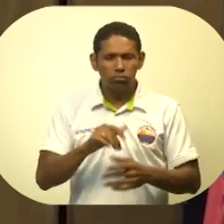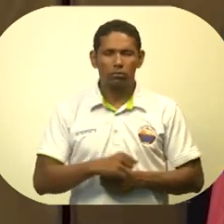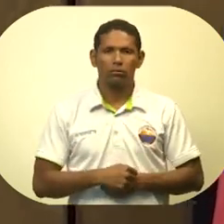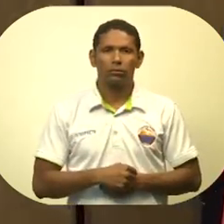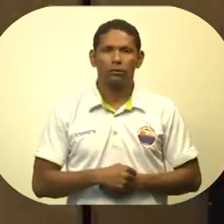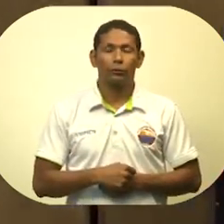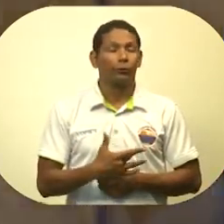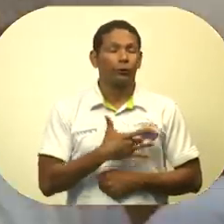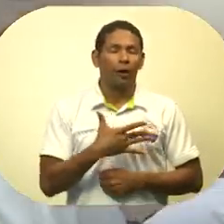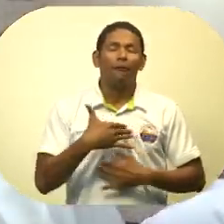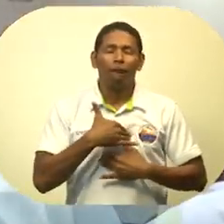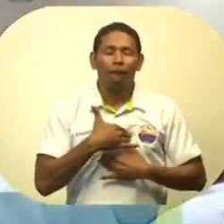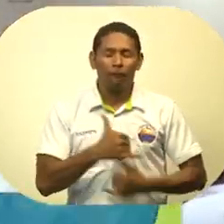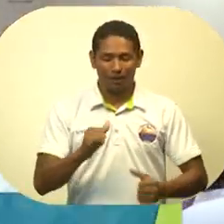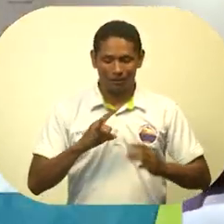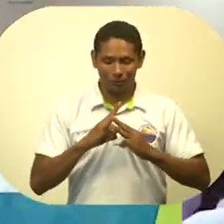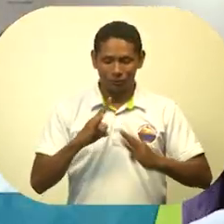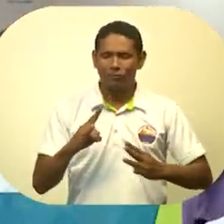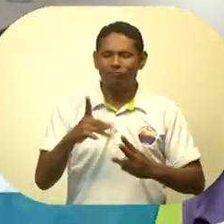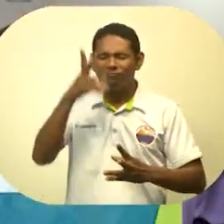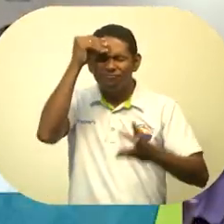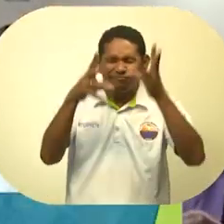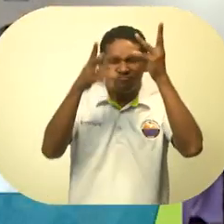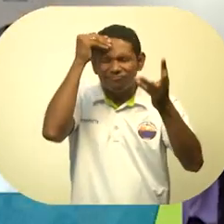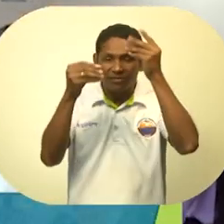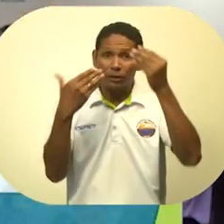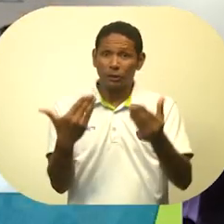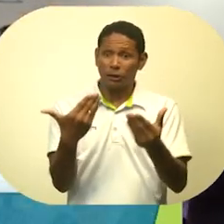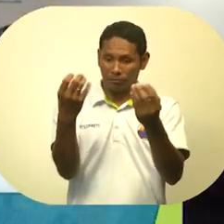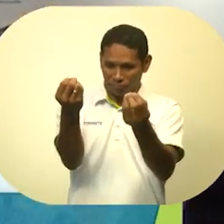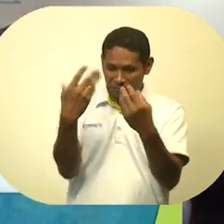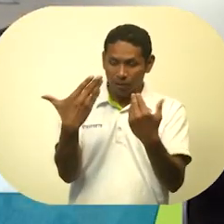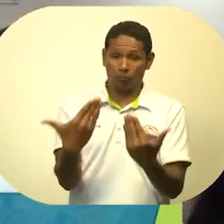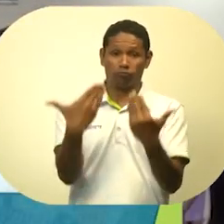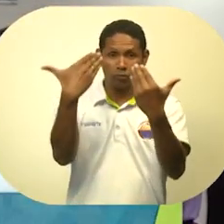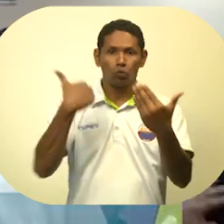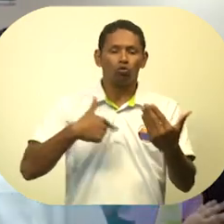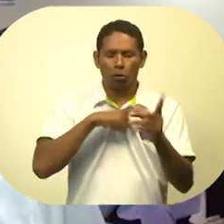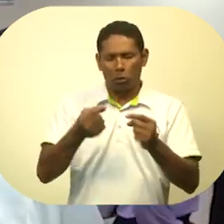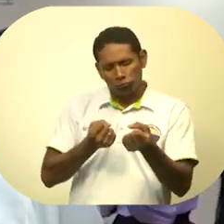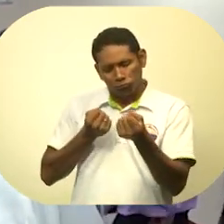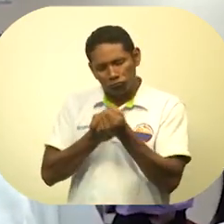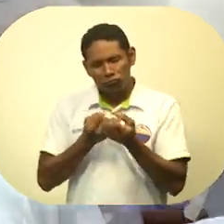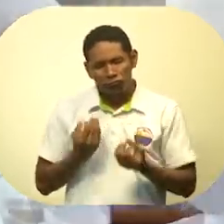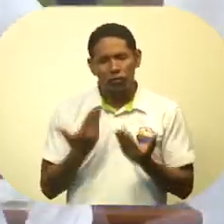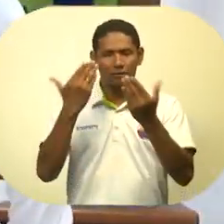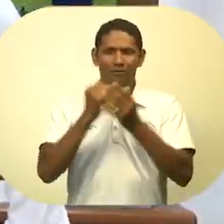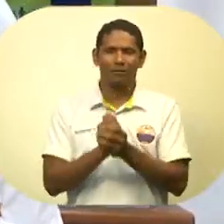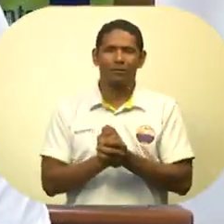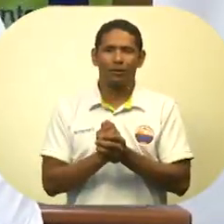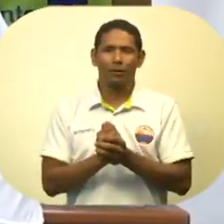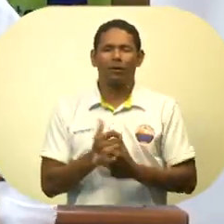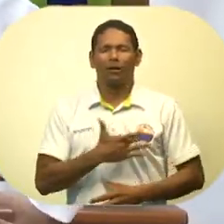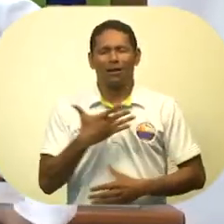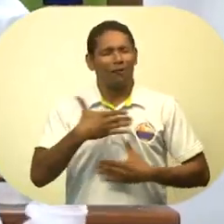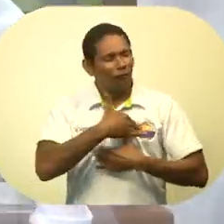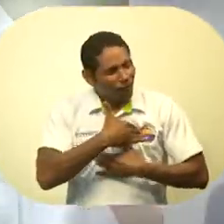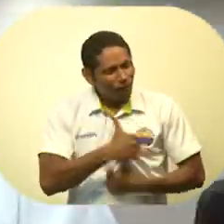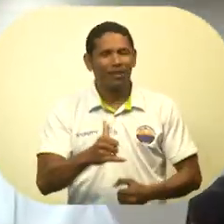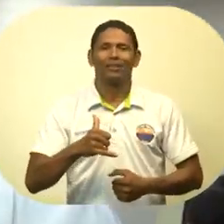personas. Muy feliz por estudiar en esta institución que dio lo mejor para nosotros y así mismo le vamos a reiterar.